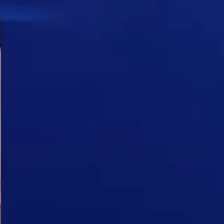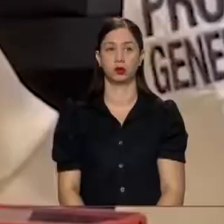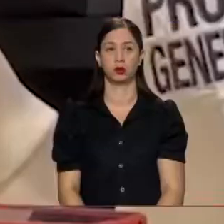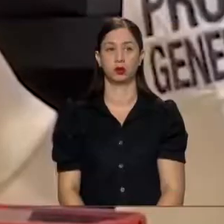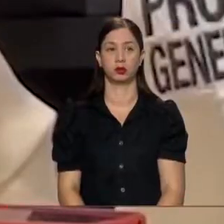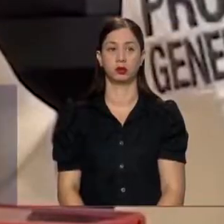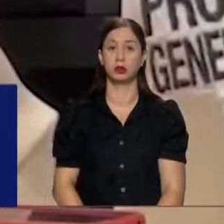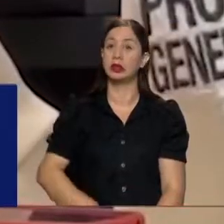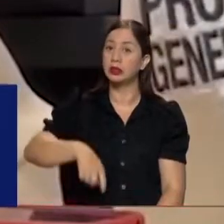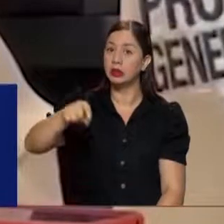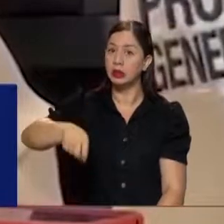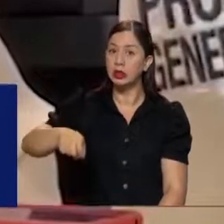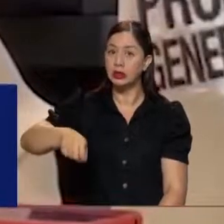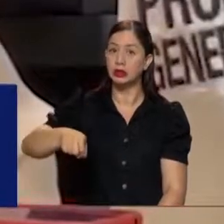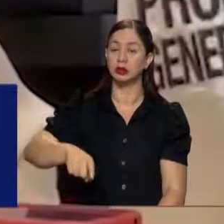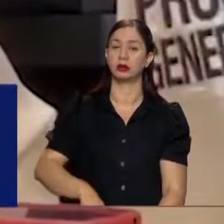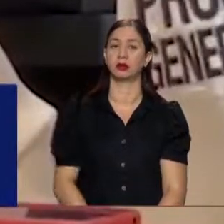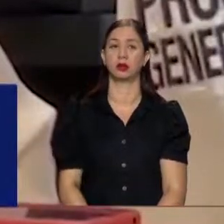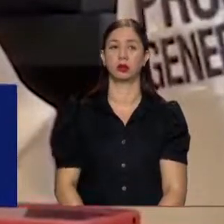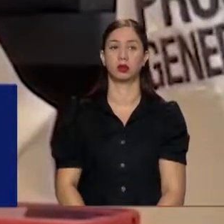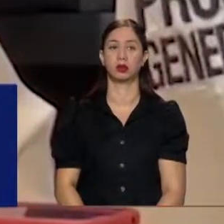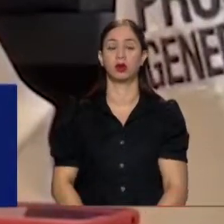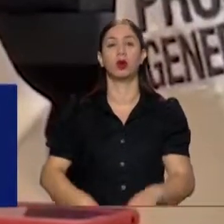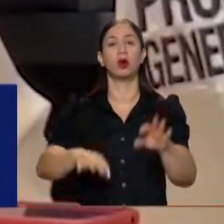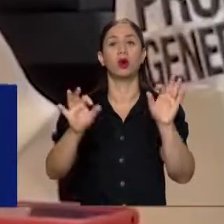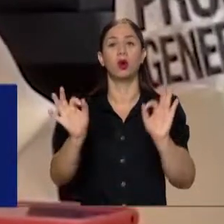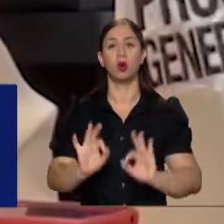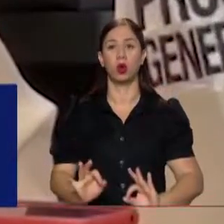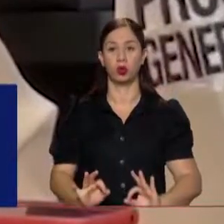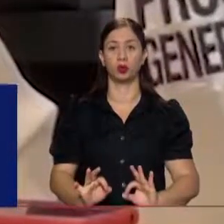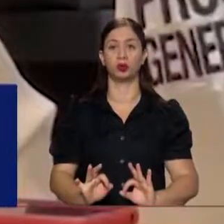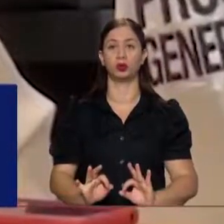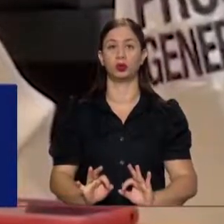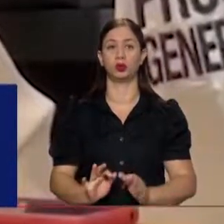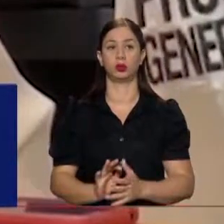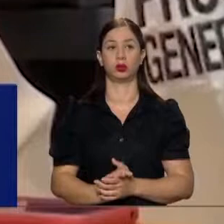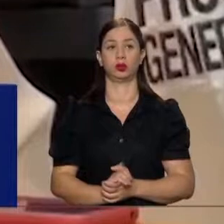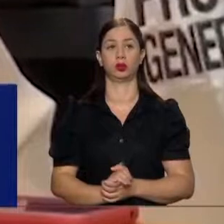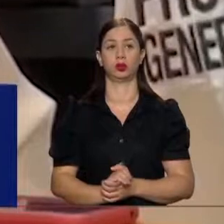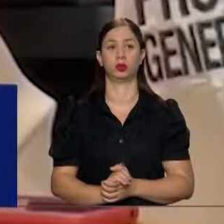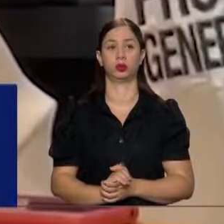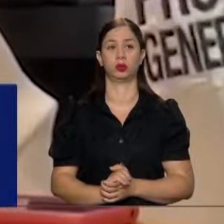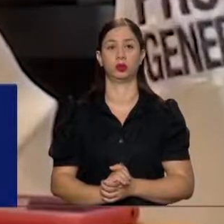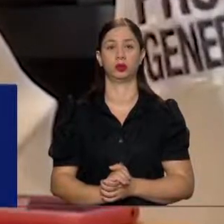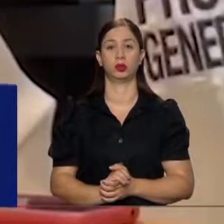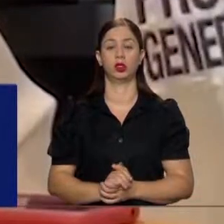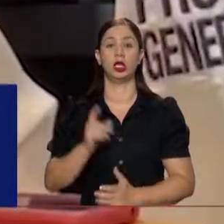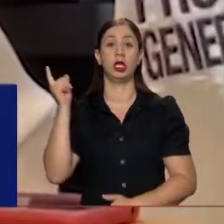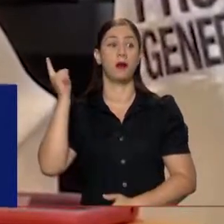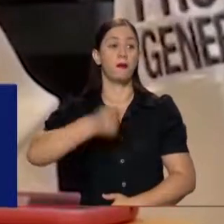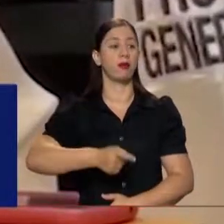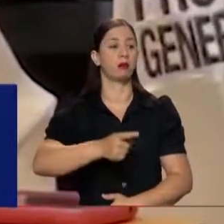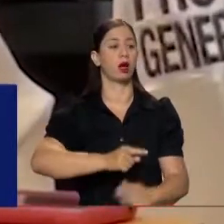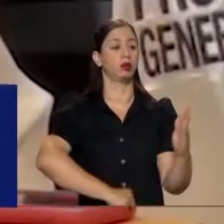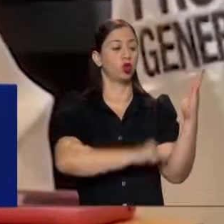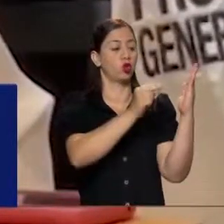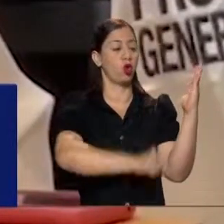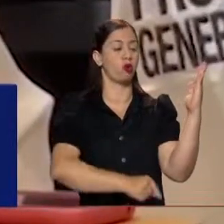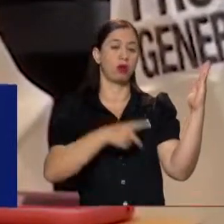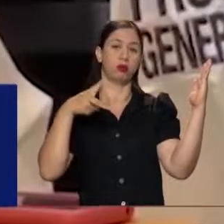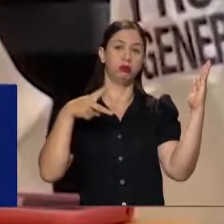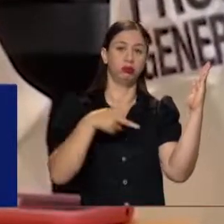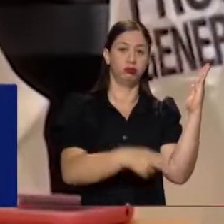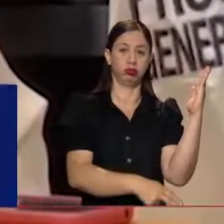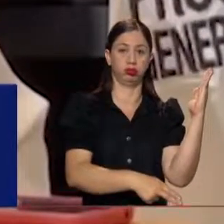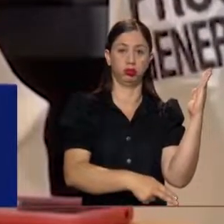Consideramos necesario ordenar la necesidad de suspensión de la ejecución